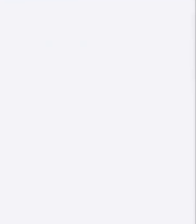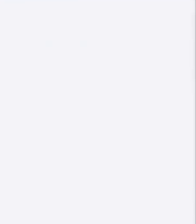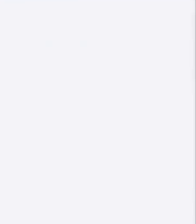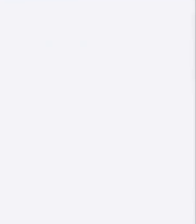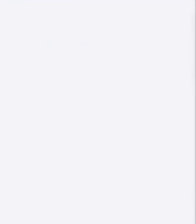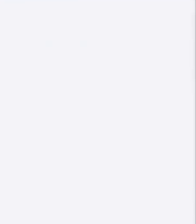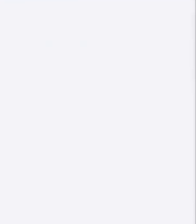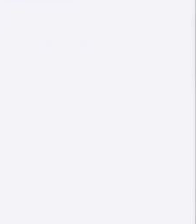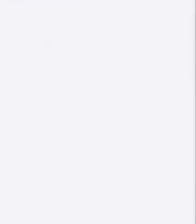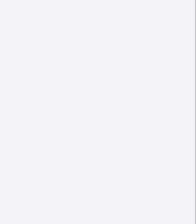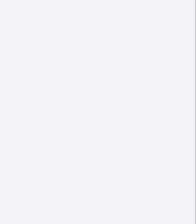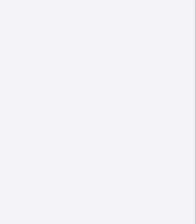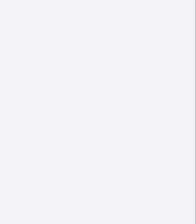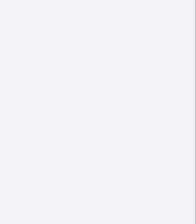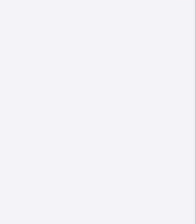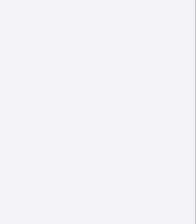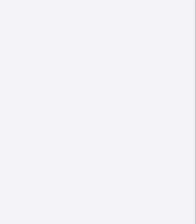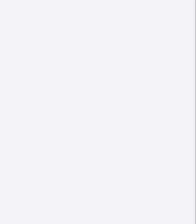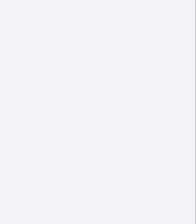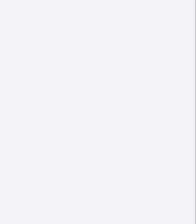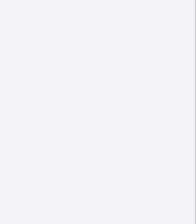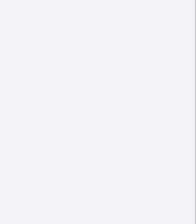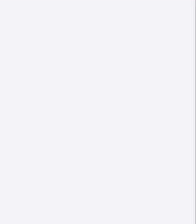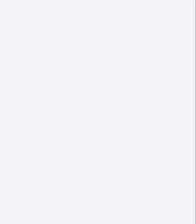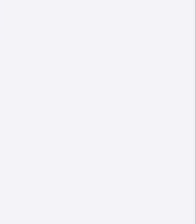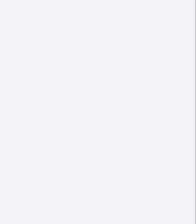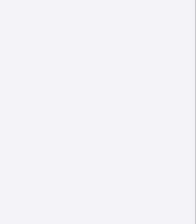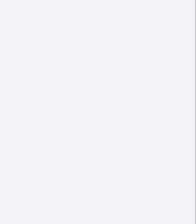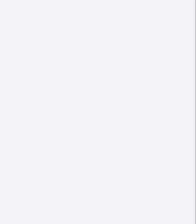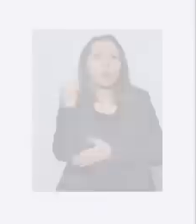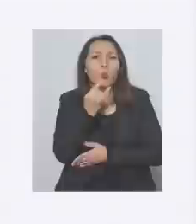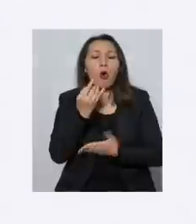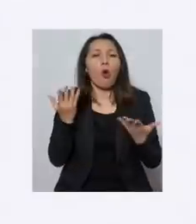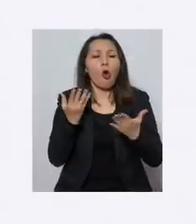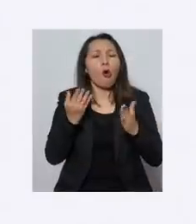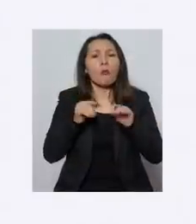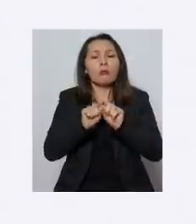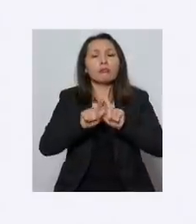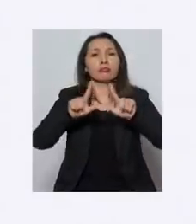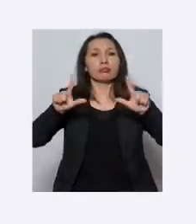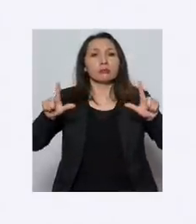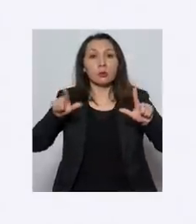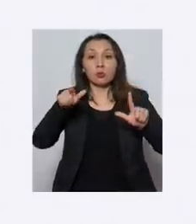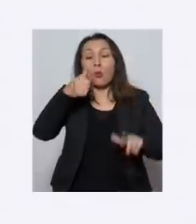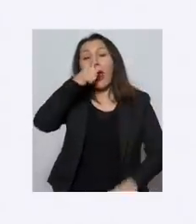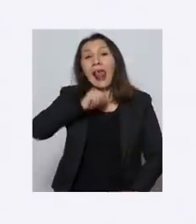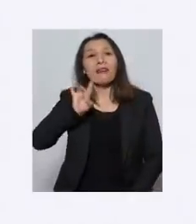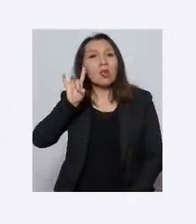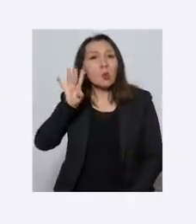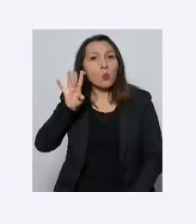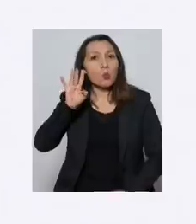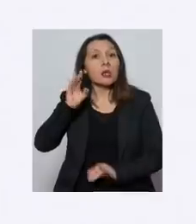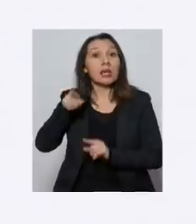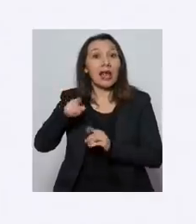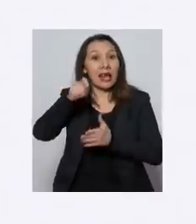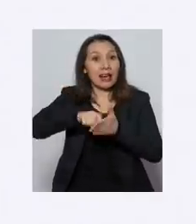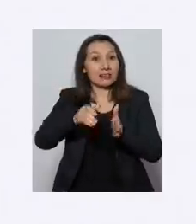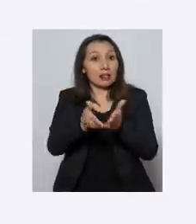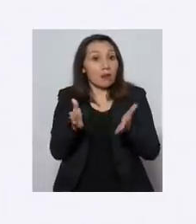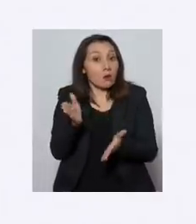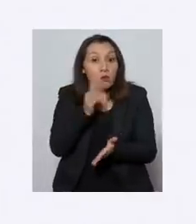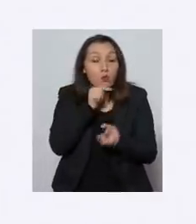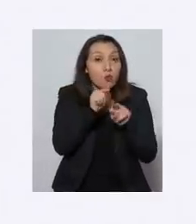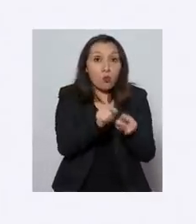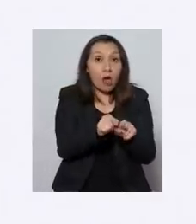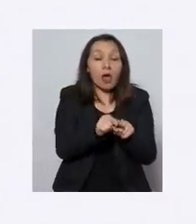solicitud del ingreso familiar de emergencia. Para poder ingresar, lo podrán hacer a través de su clave única o aquellos que no dispongan de